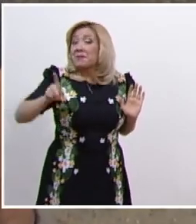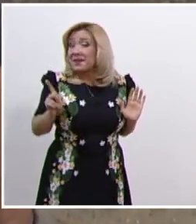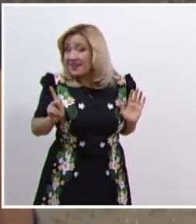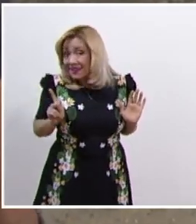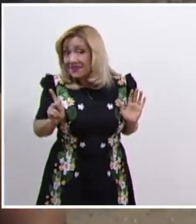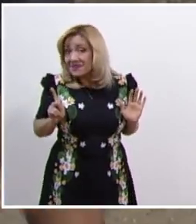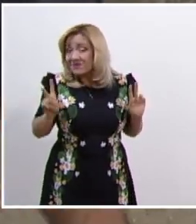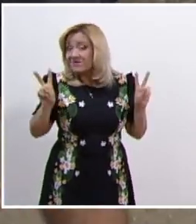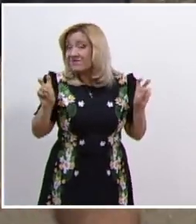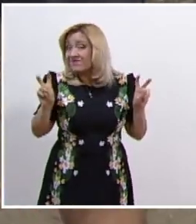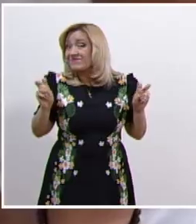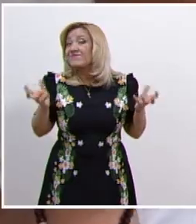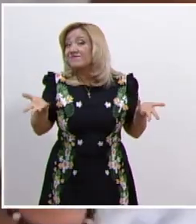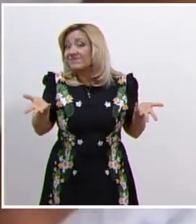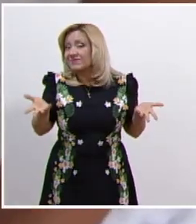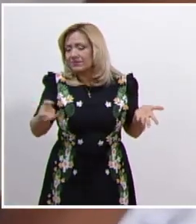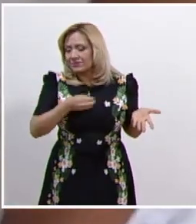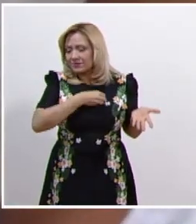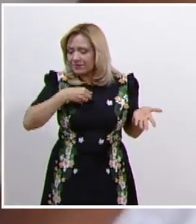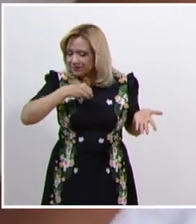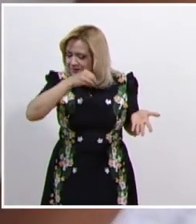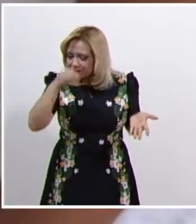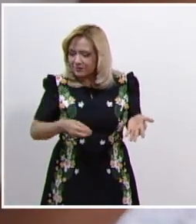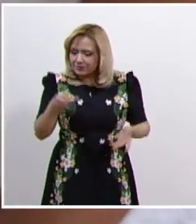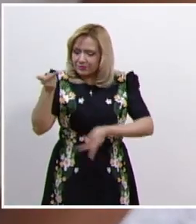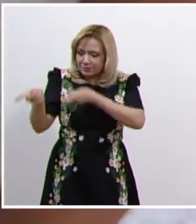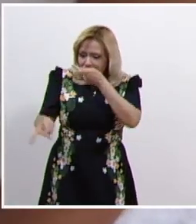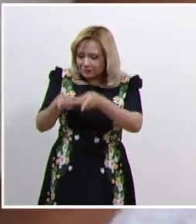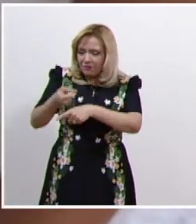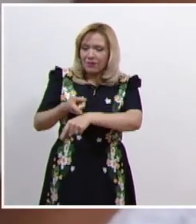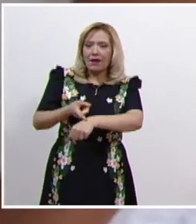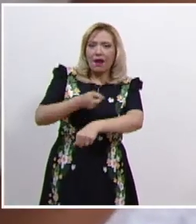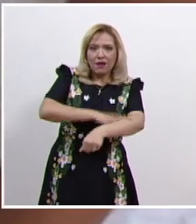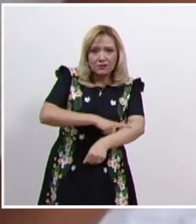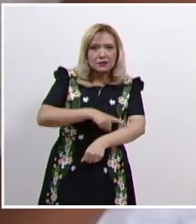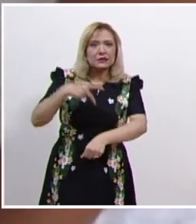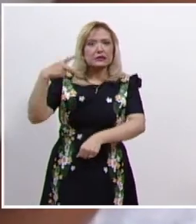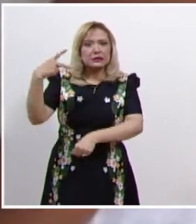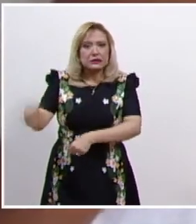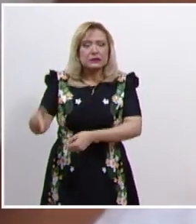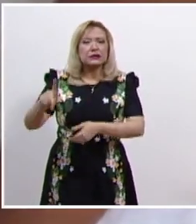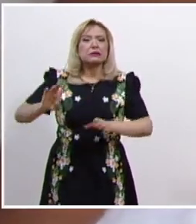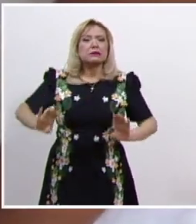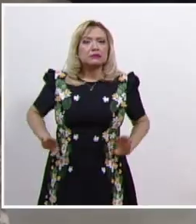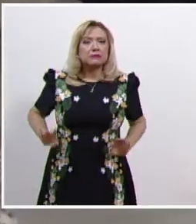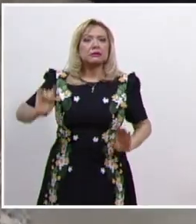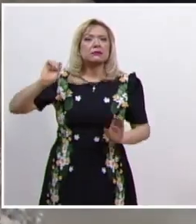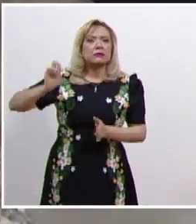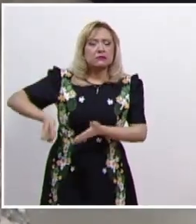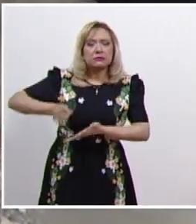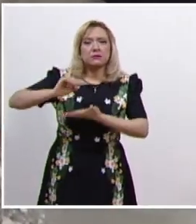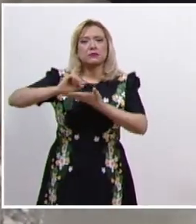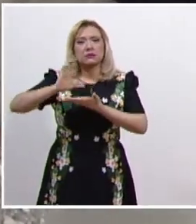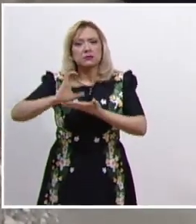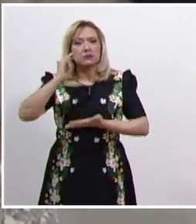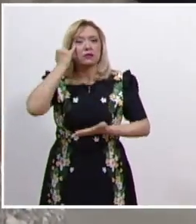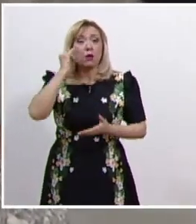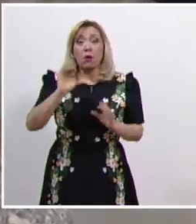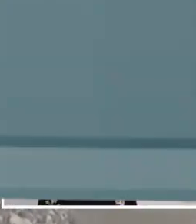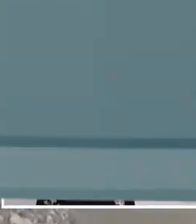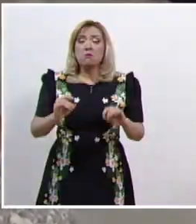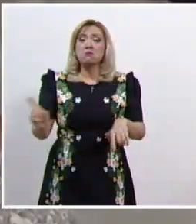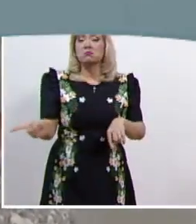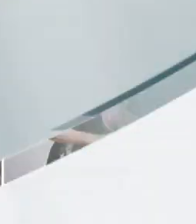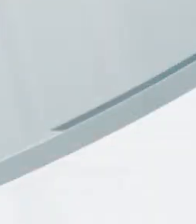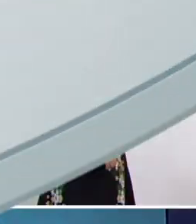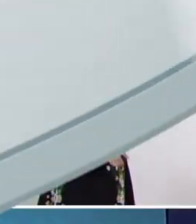grupos, existe la obligación de realizar consultas previas cuando las normas afectan los intereses de estos sectores de la población.